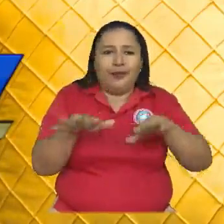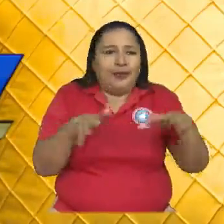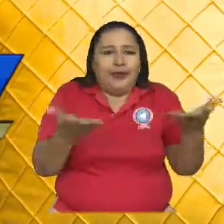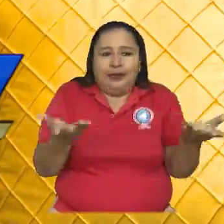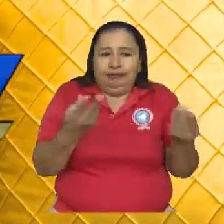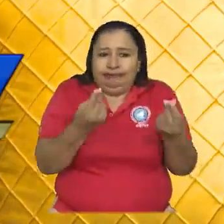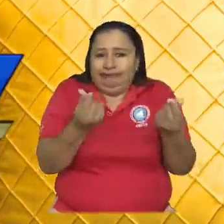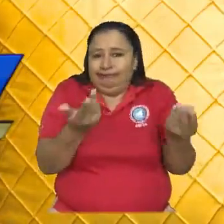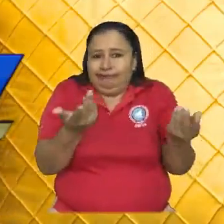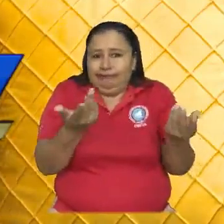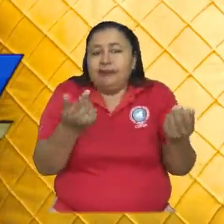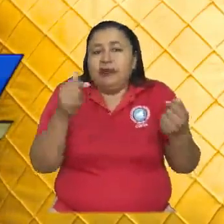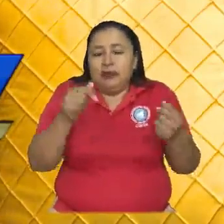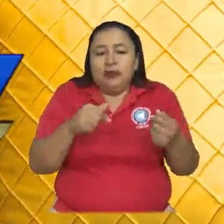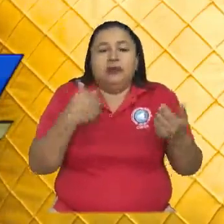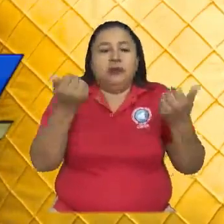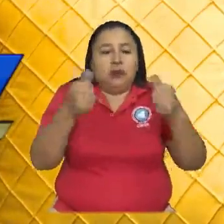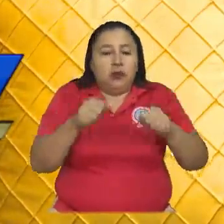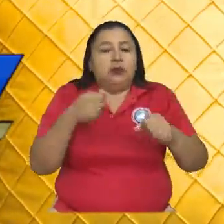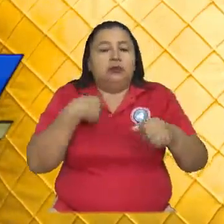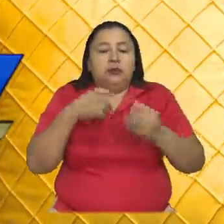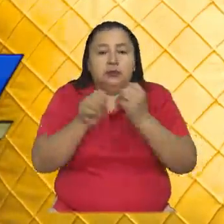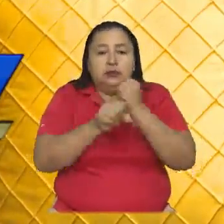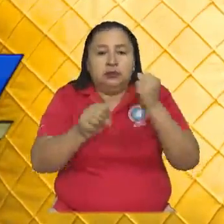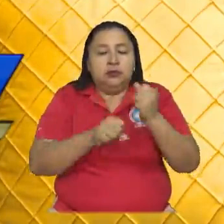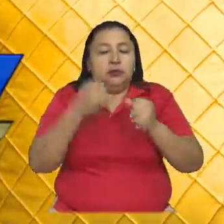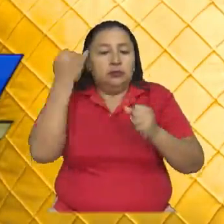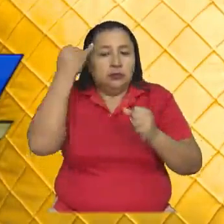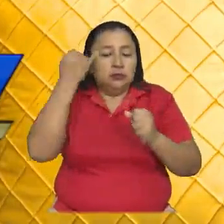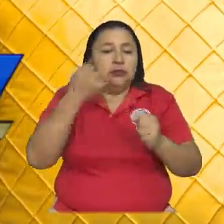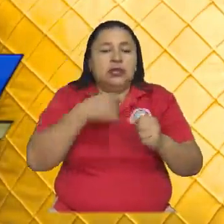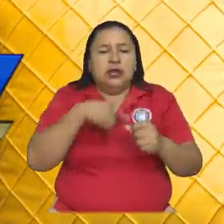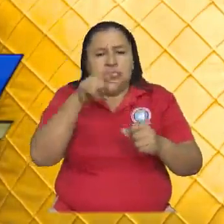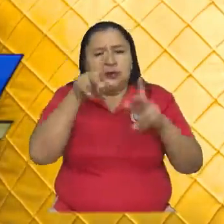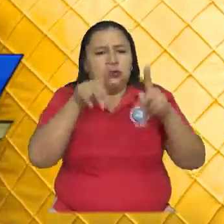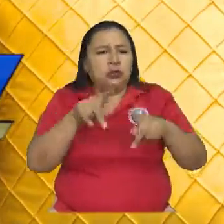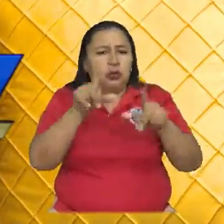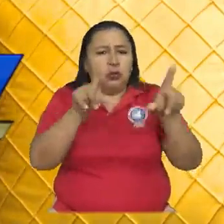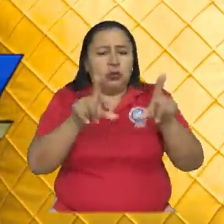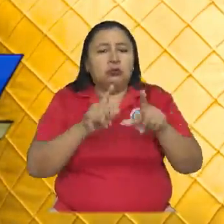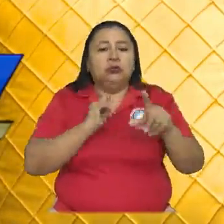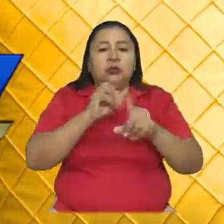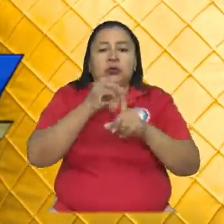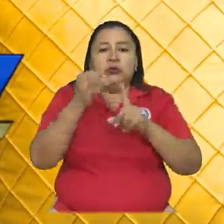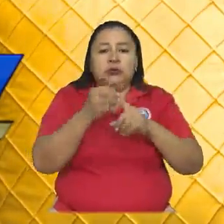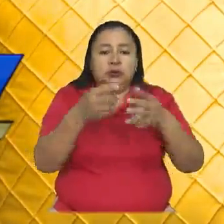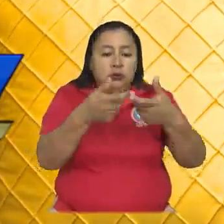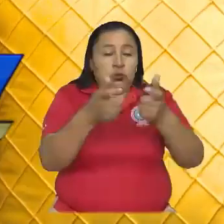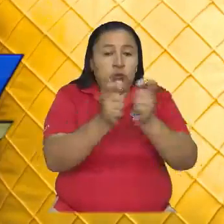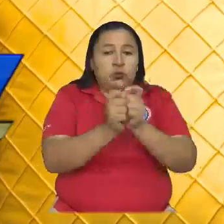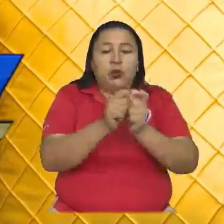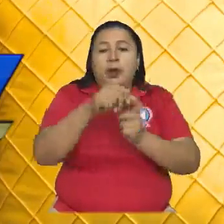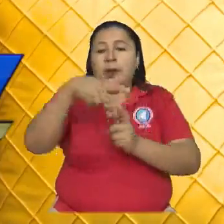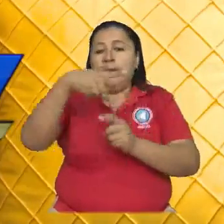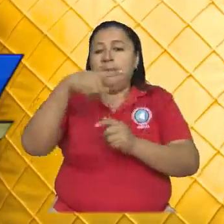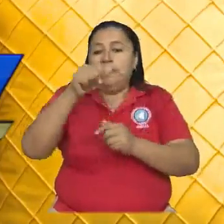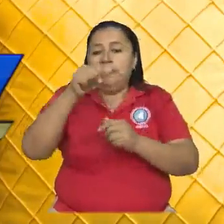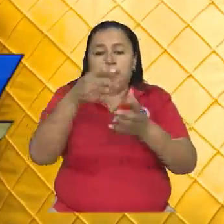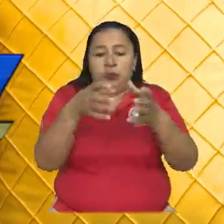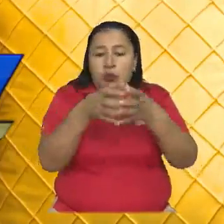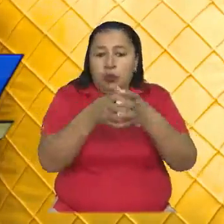Y pues en el marco de esta campaña la idea es poder organizar paquetes de